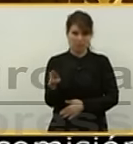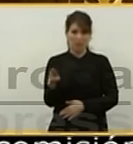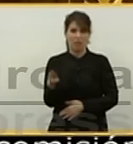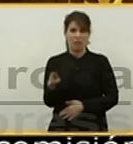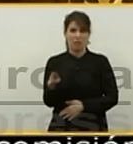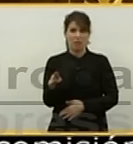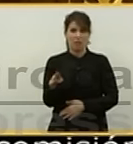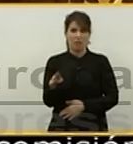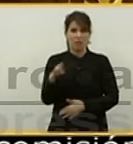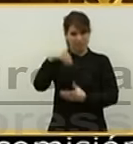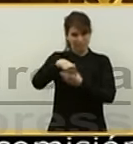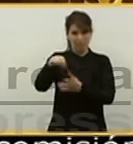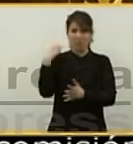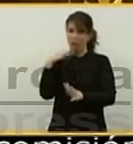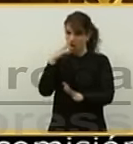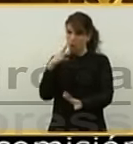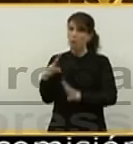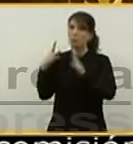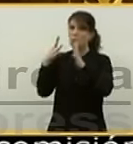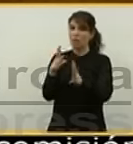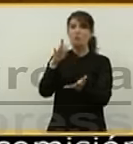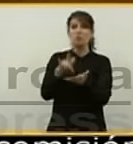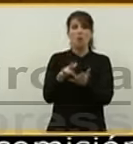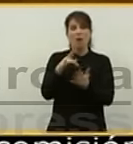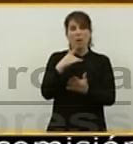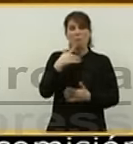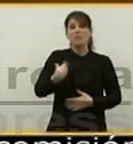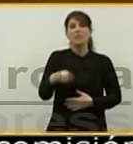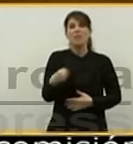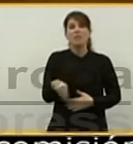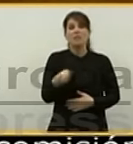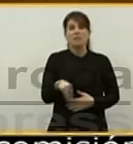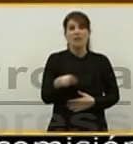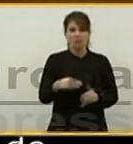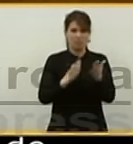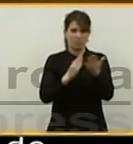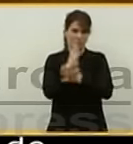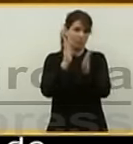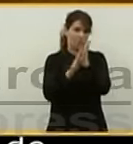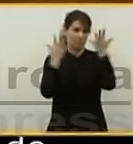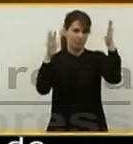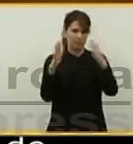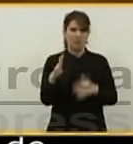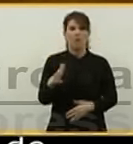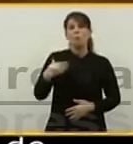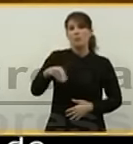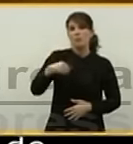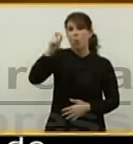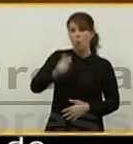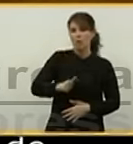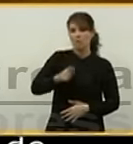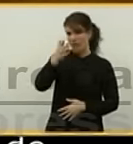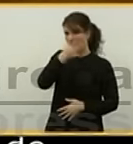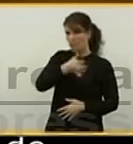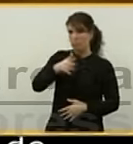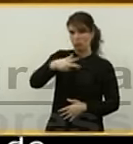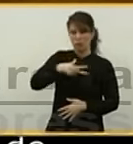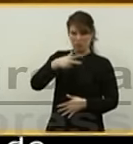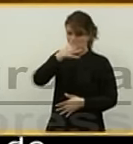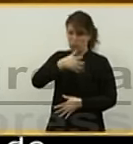Durante 8 años estuvo de presidente de la Diputación un imputado por corrupción. Sin embargo, hay